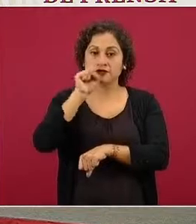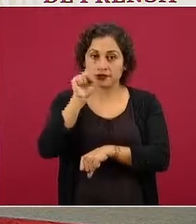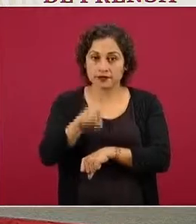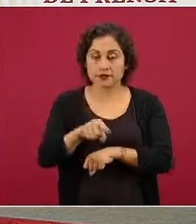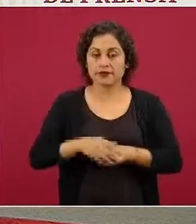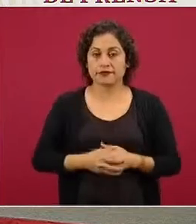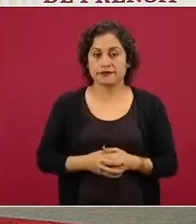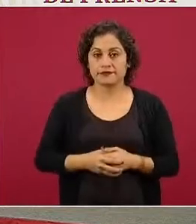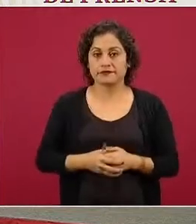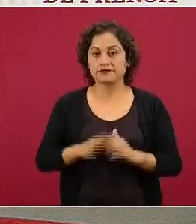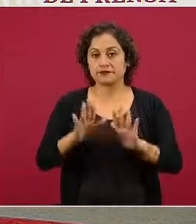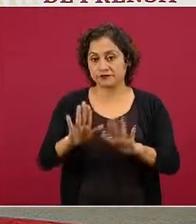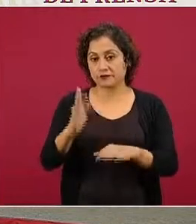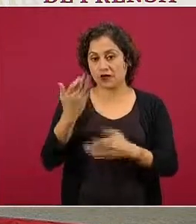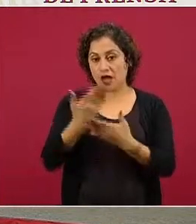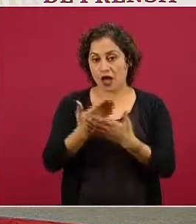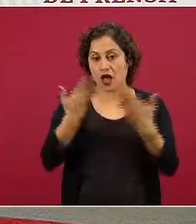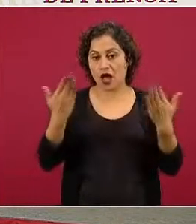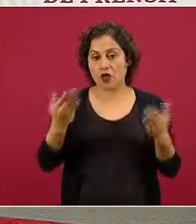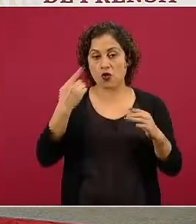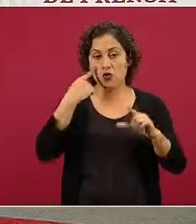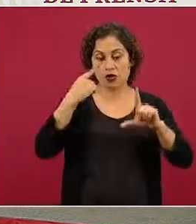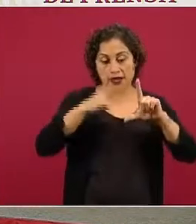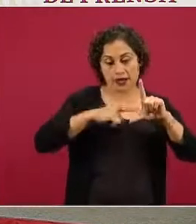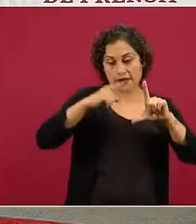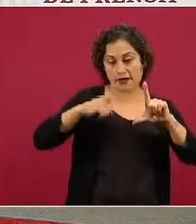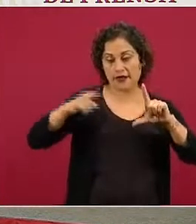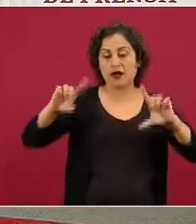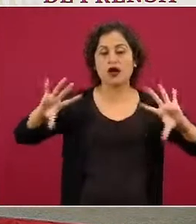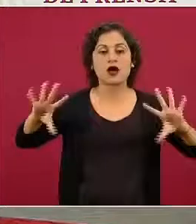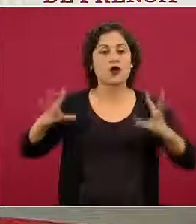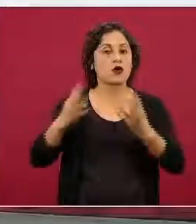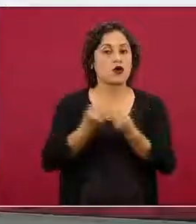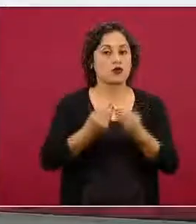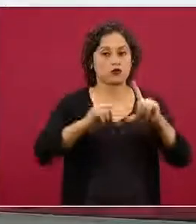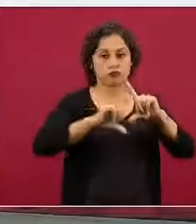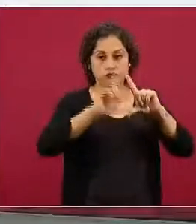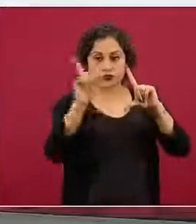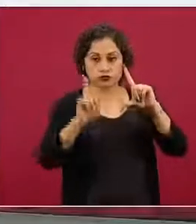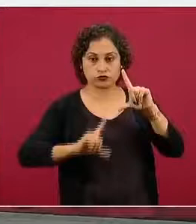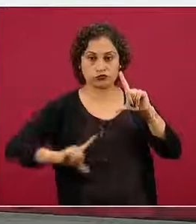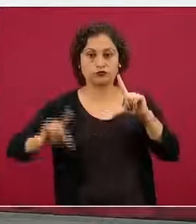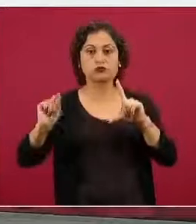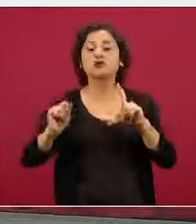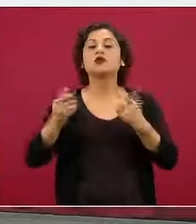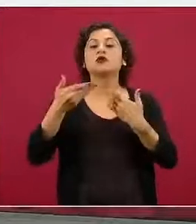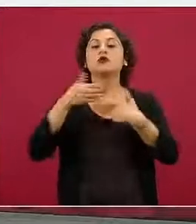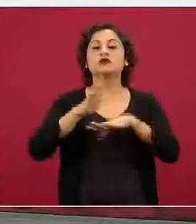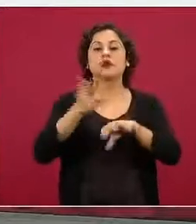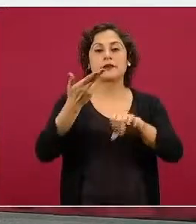pero en esta ocasión hoy presentamos este gráfico general de la curva